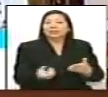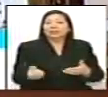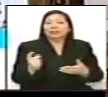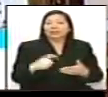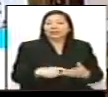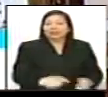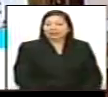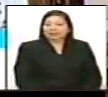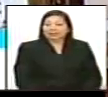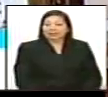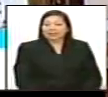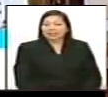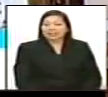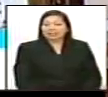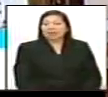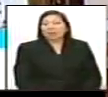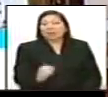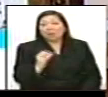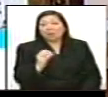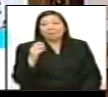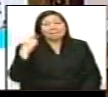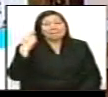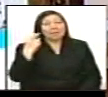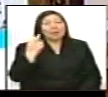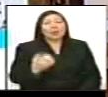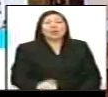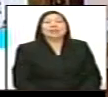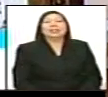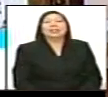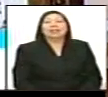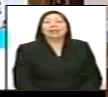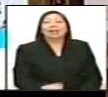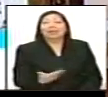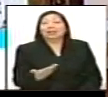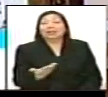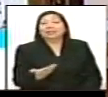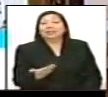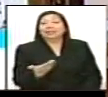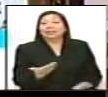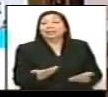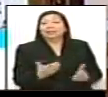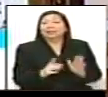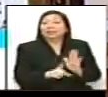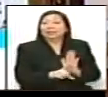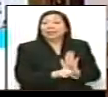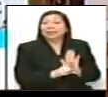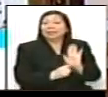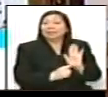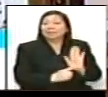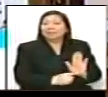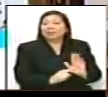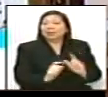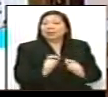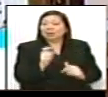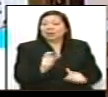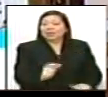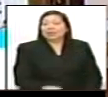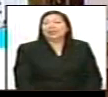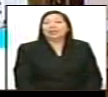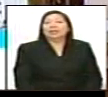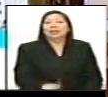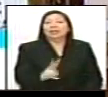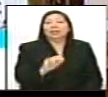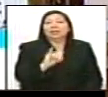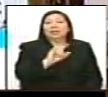convicción ideológica o política. Entonces, hay una propuesta de ley presentada por el congresista